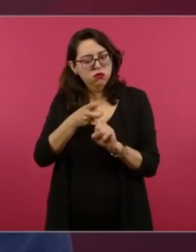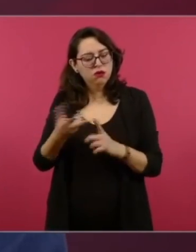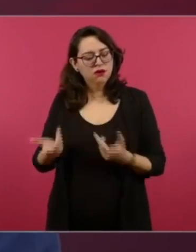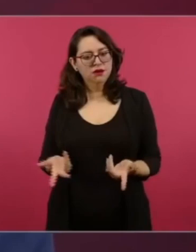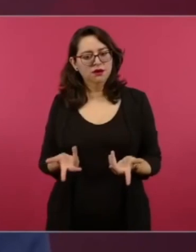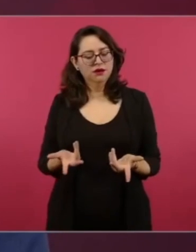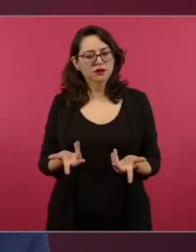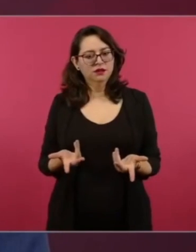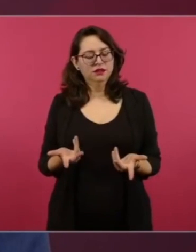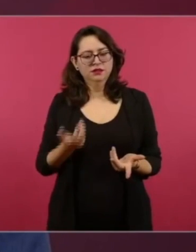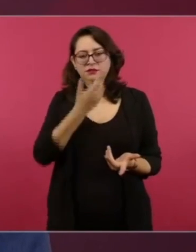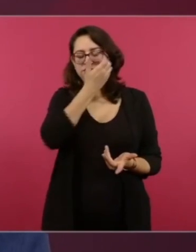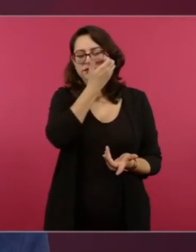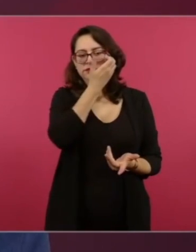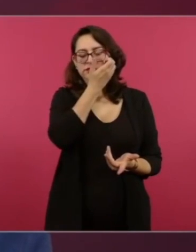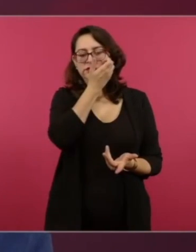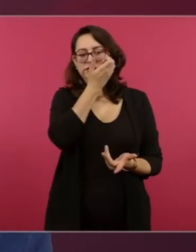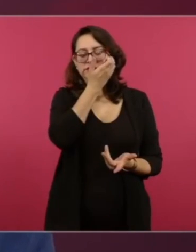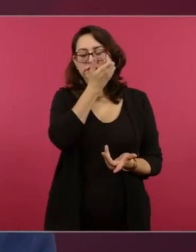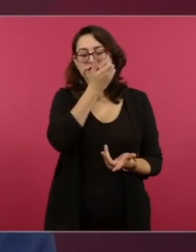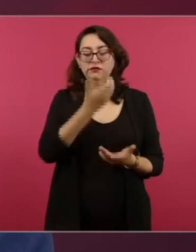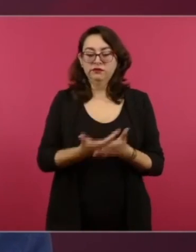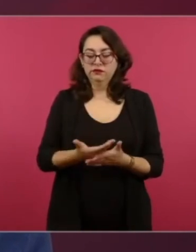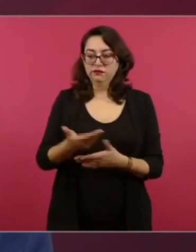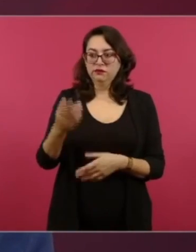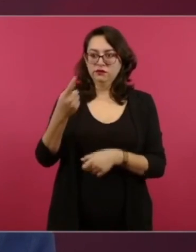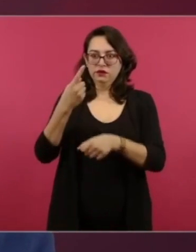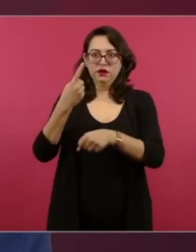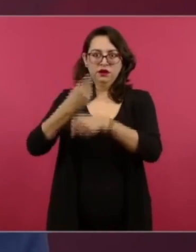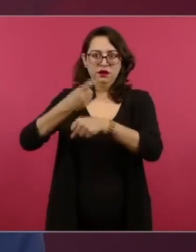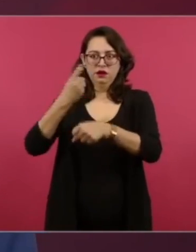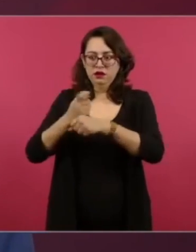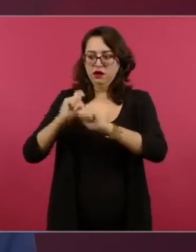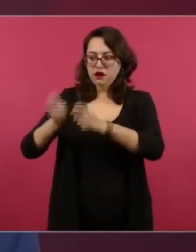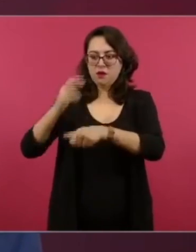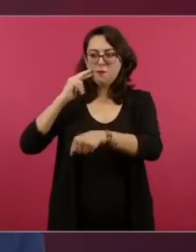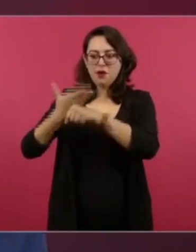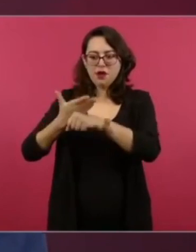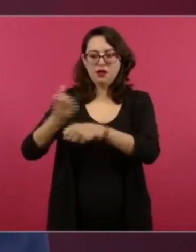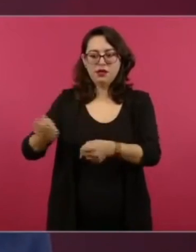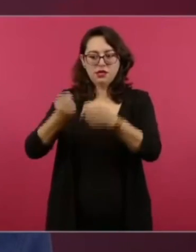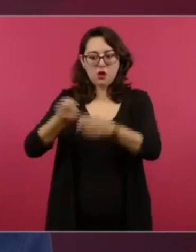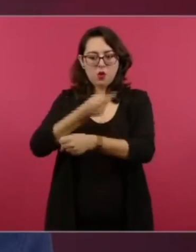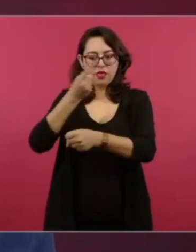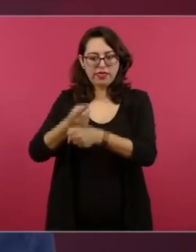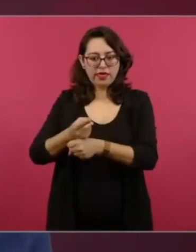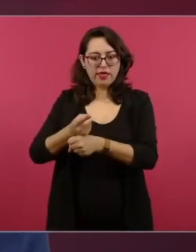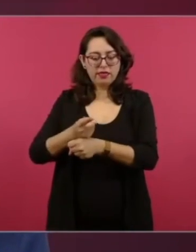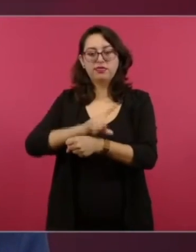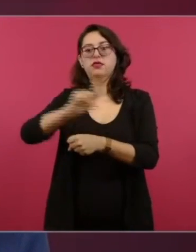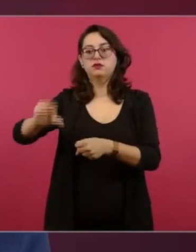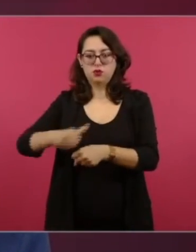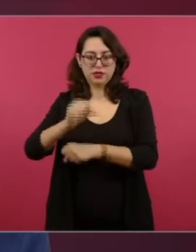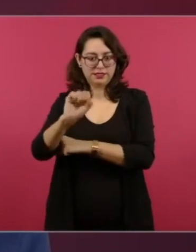era el encargado de la Seguridad Nacional. Lo fue durante muchos